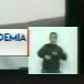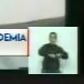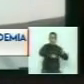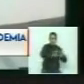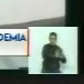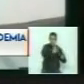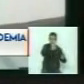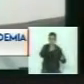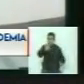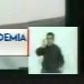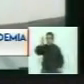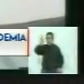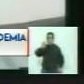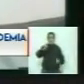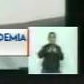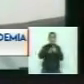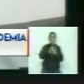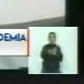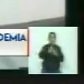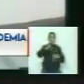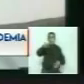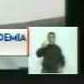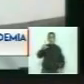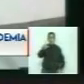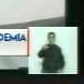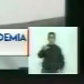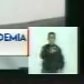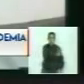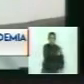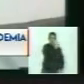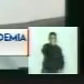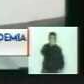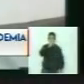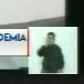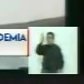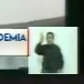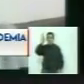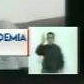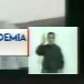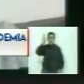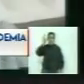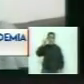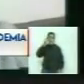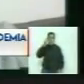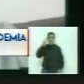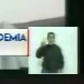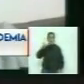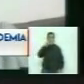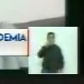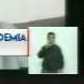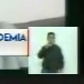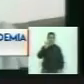otro pico que fue la primera semana de julio. ¿Qué es lo que está pasando? Que los casos en primero de julio fueron